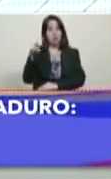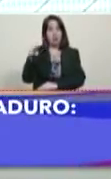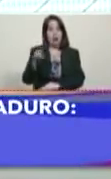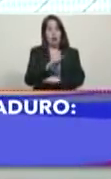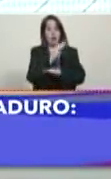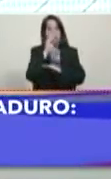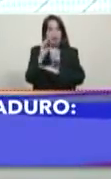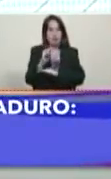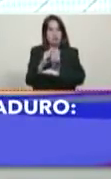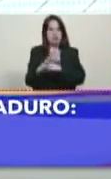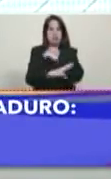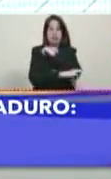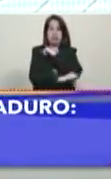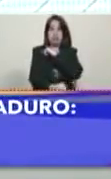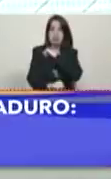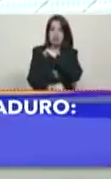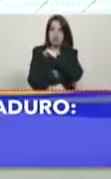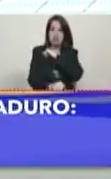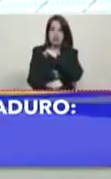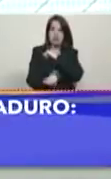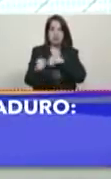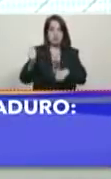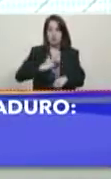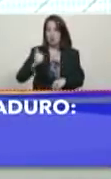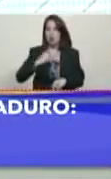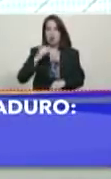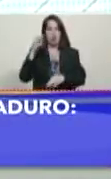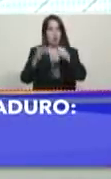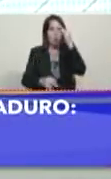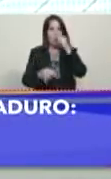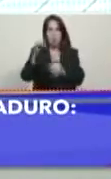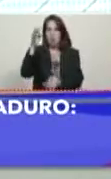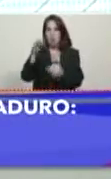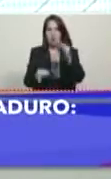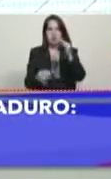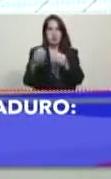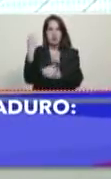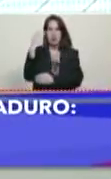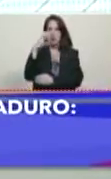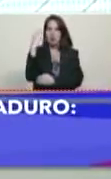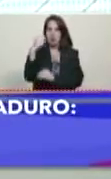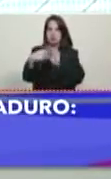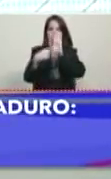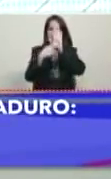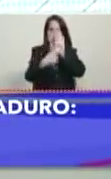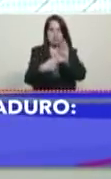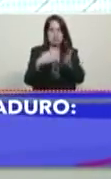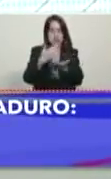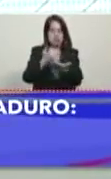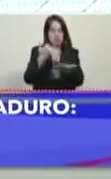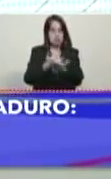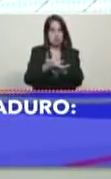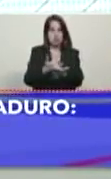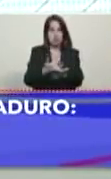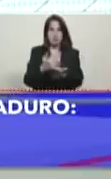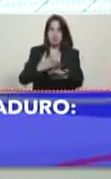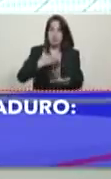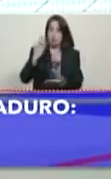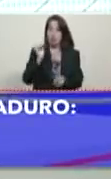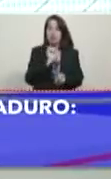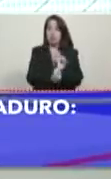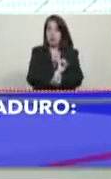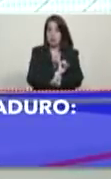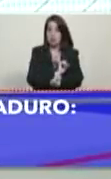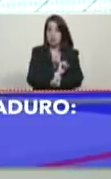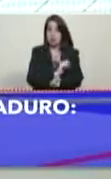delitos cualquier juez de colombia ante esta evidencia en flagrancia puede mandar a detener